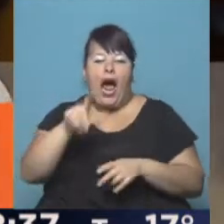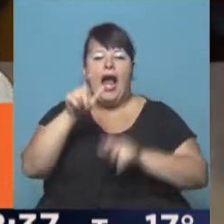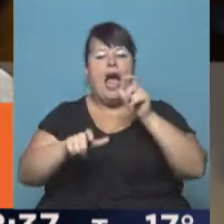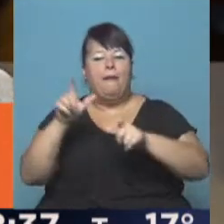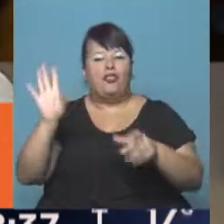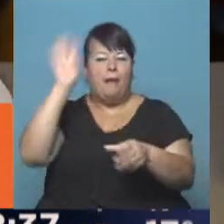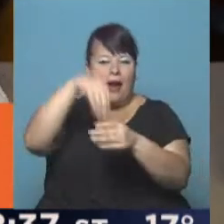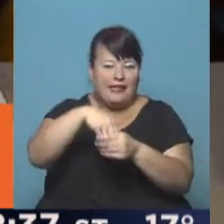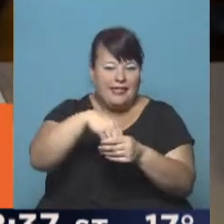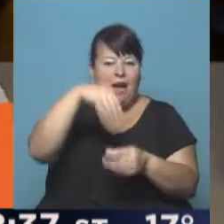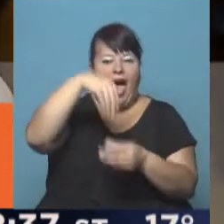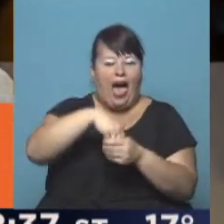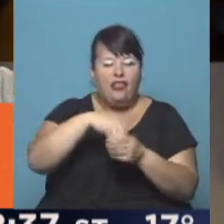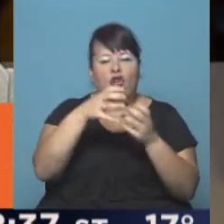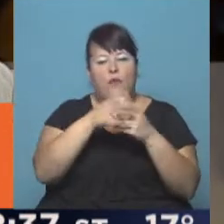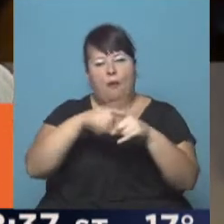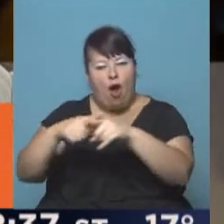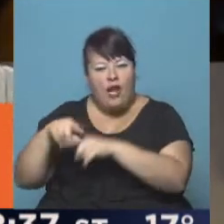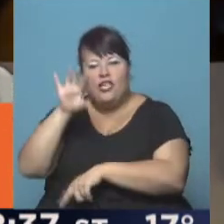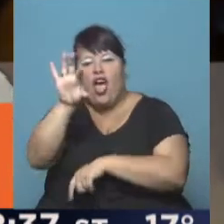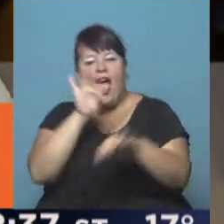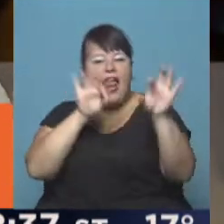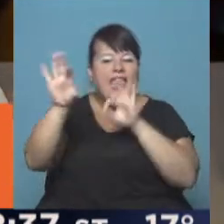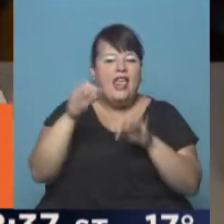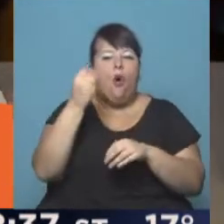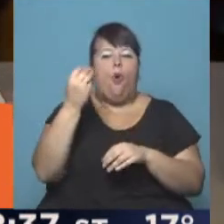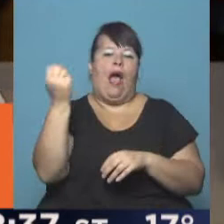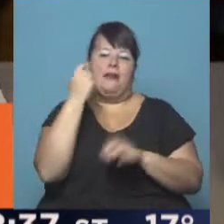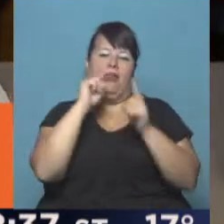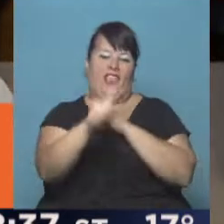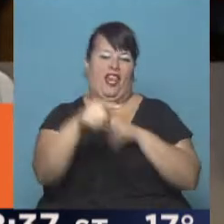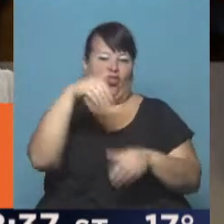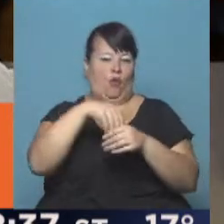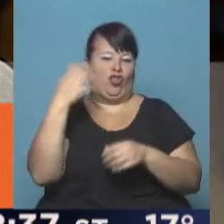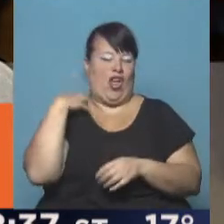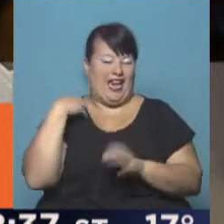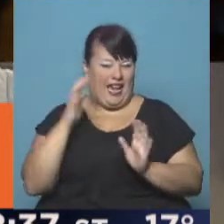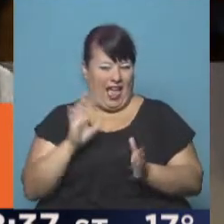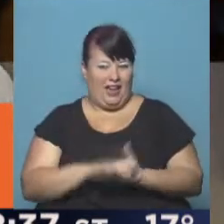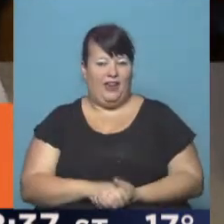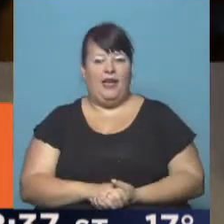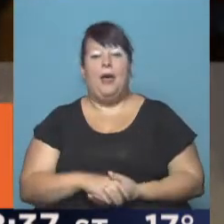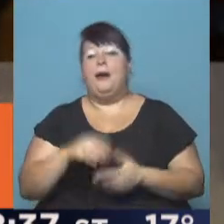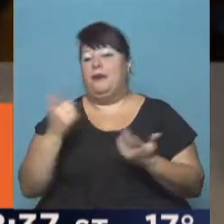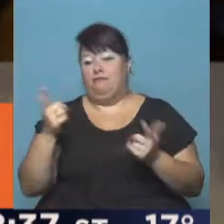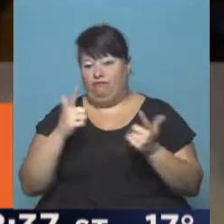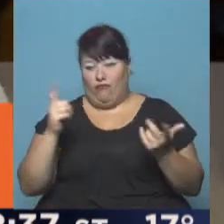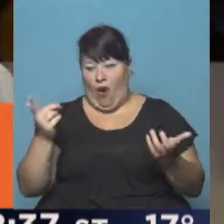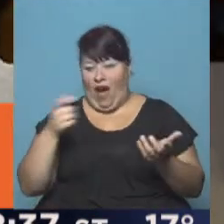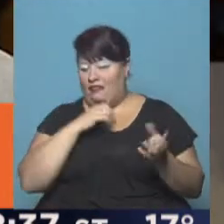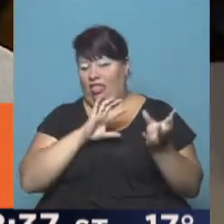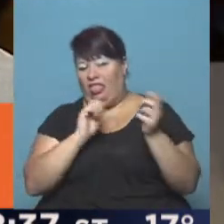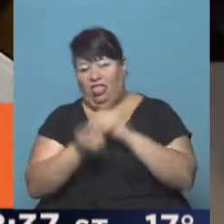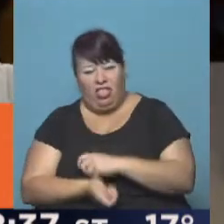participen de las internas de los partidos y puedan elegir quiénes iban a ir directamente las elecciones generales cosas que no ocurre y que se